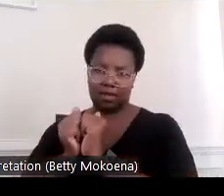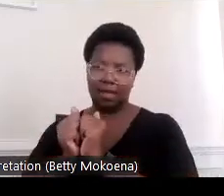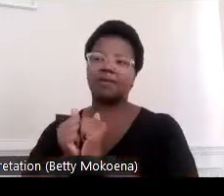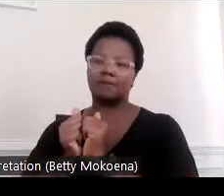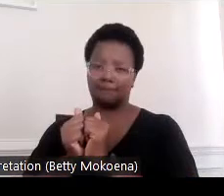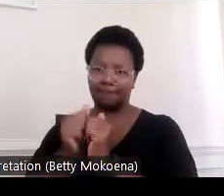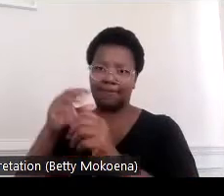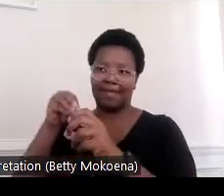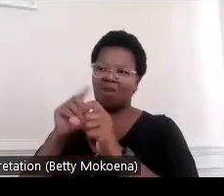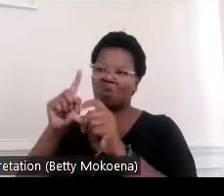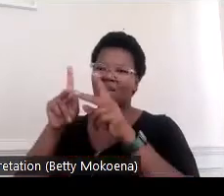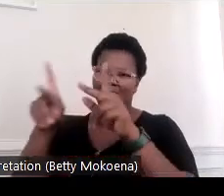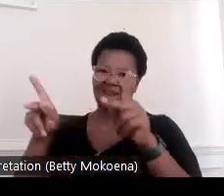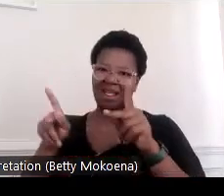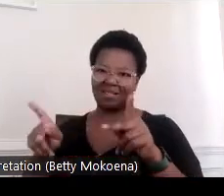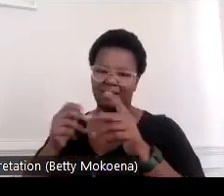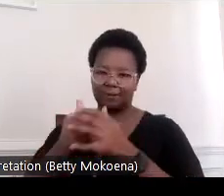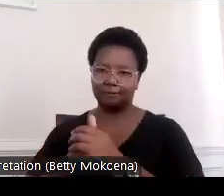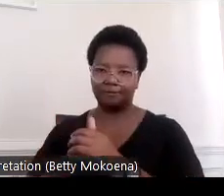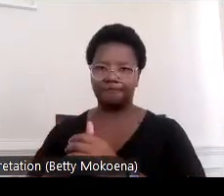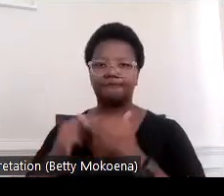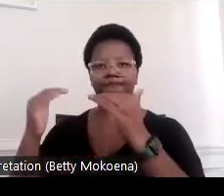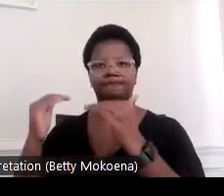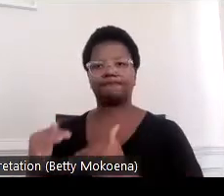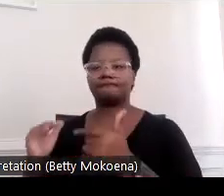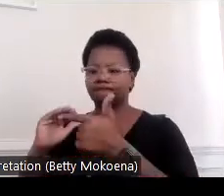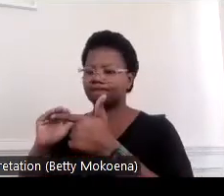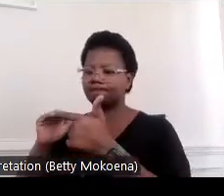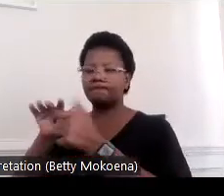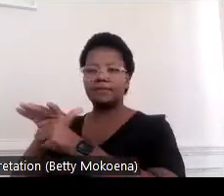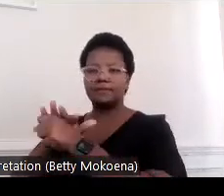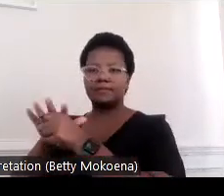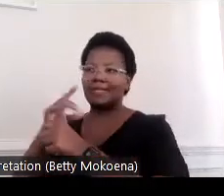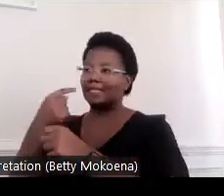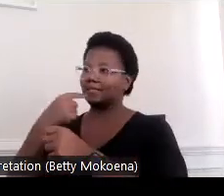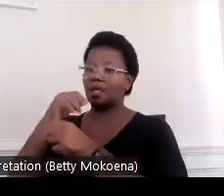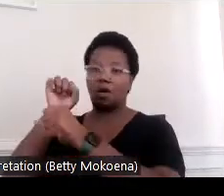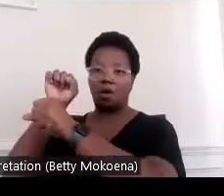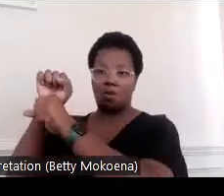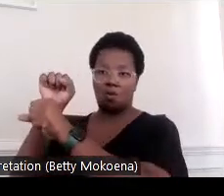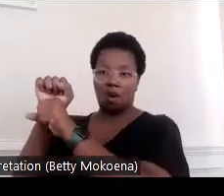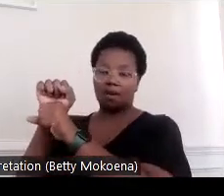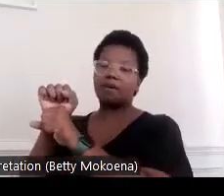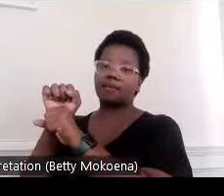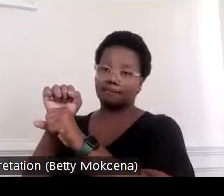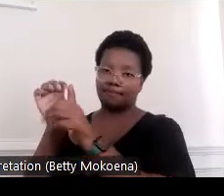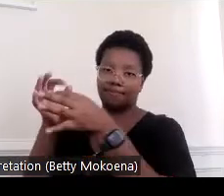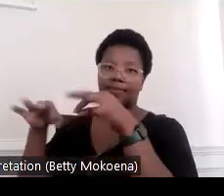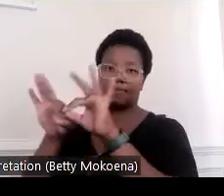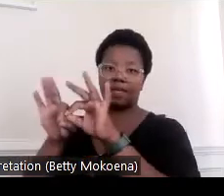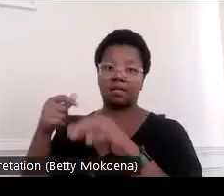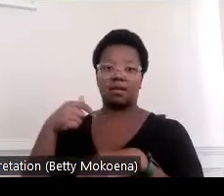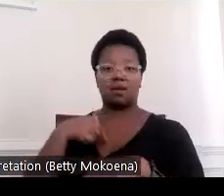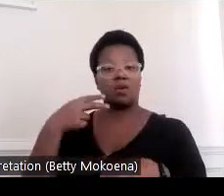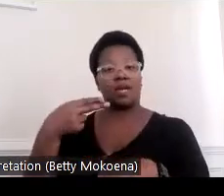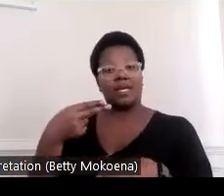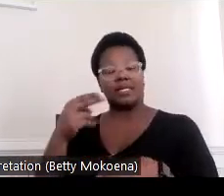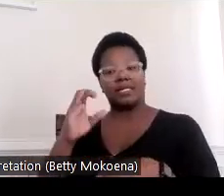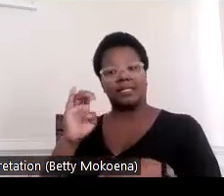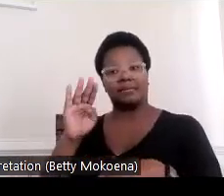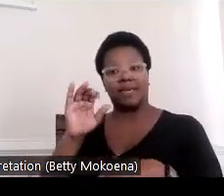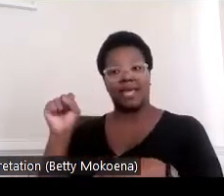pero para esa persona como individuo lo tratamos mucho también es el empleo entonces